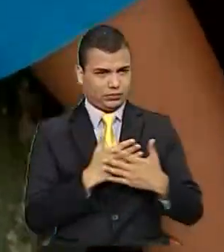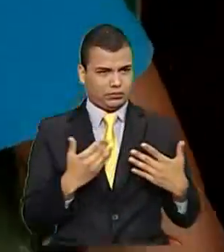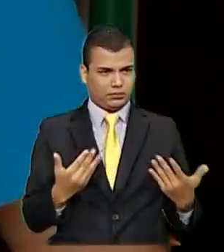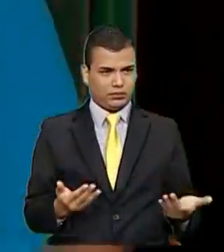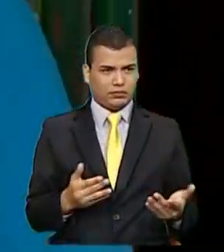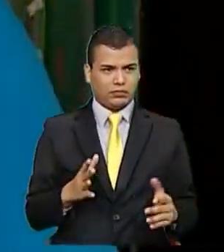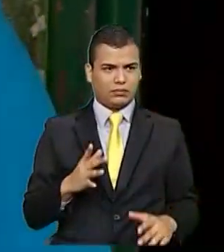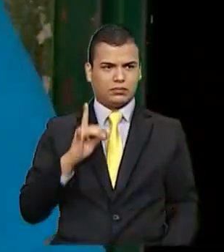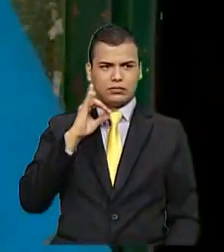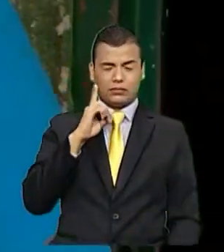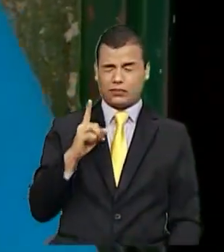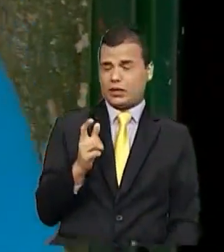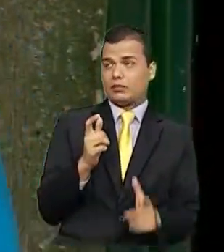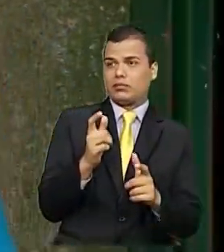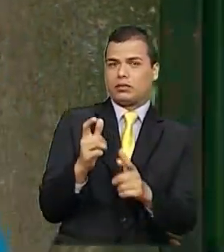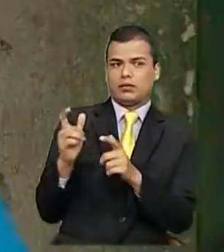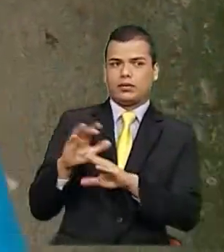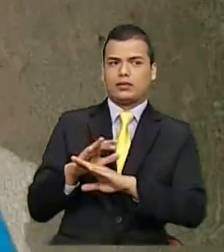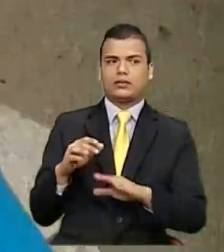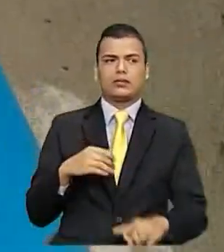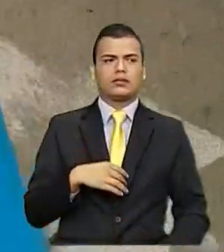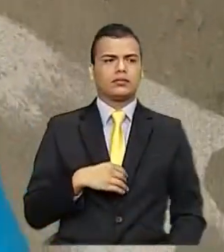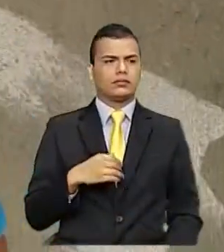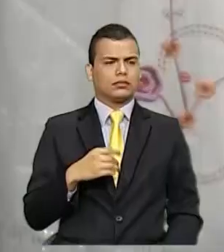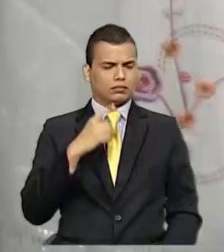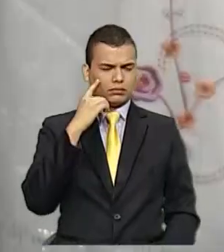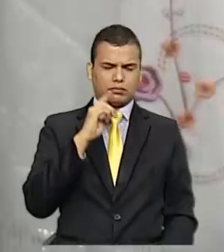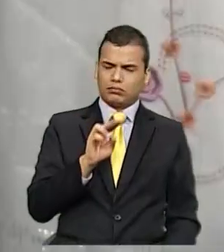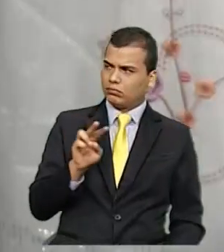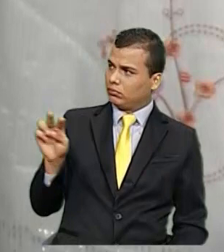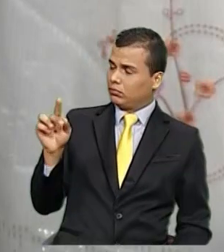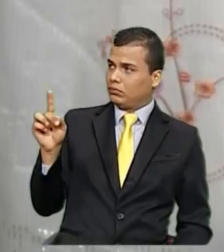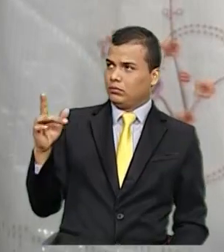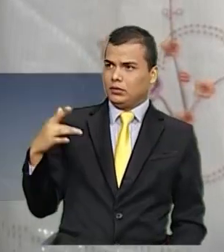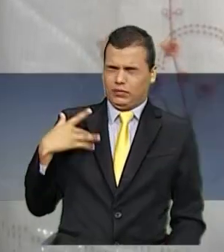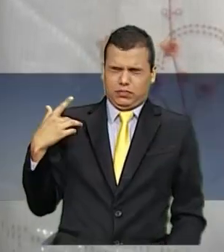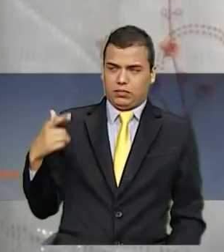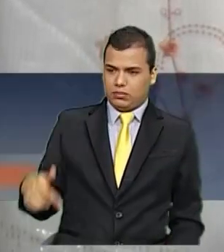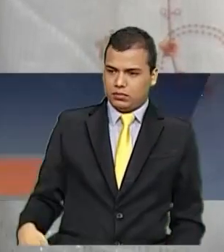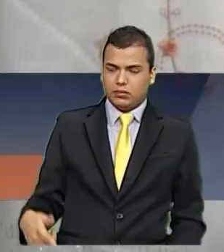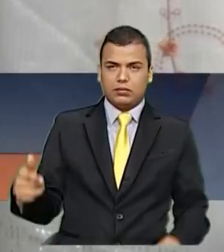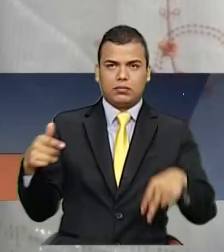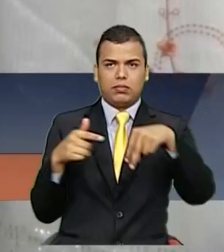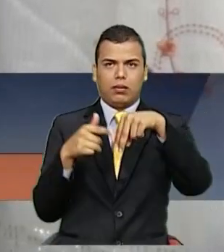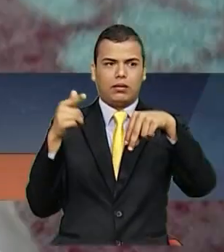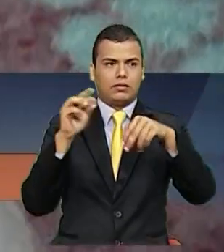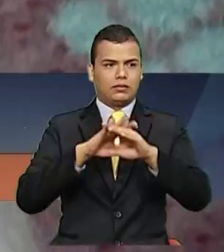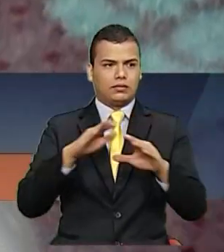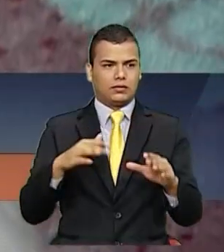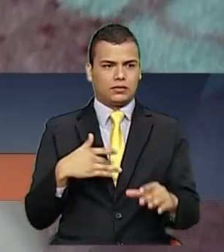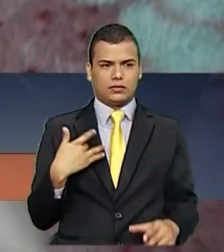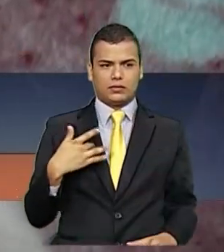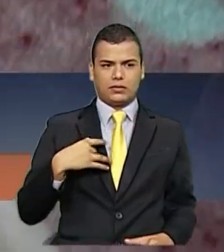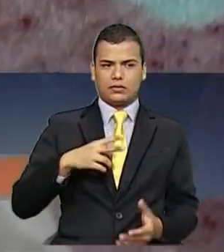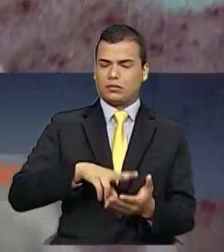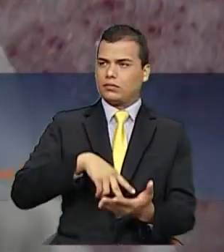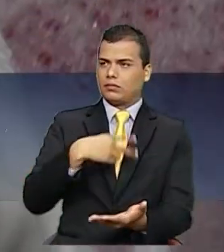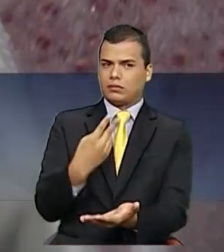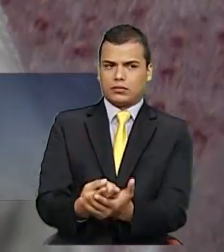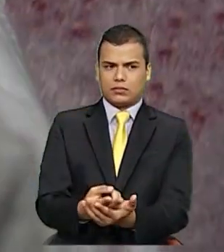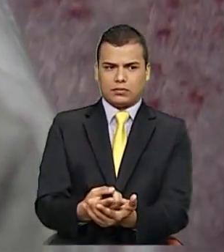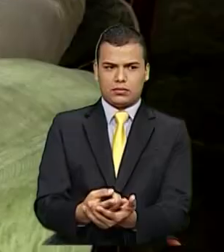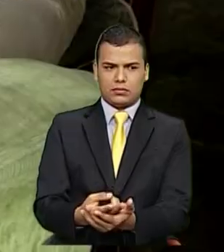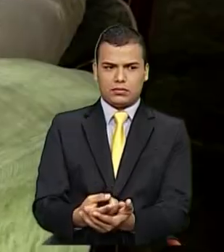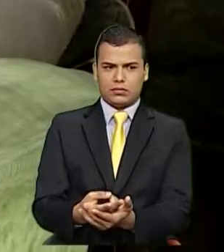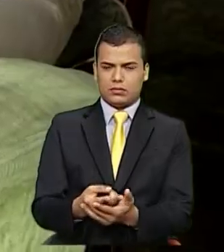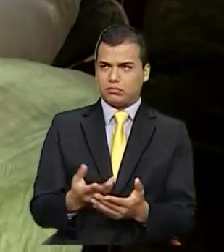unos tiros, me volteo para ver qué pasaba, y cuando sentí fue el disparo, y cuando yo sentí fue que me caí en una